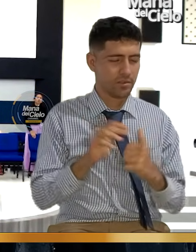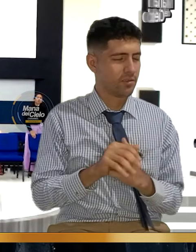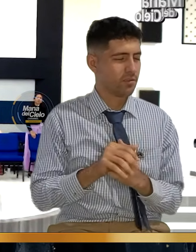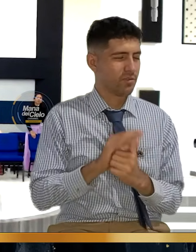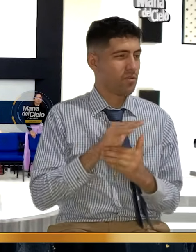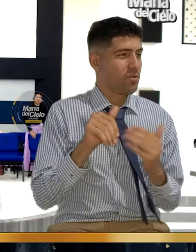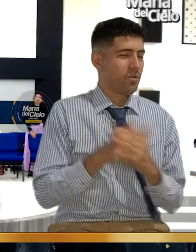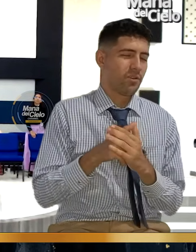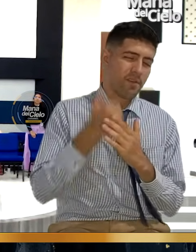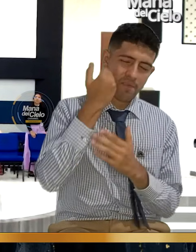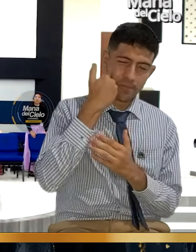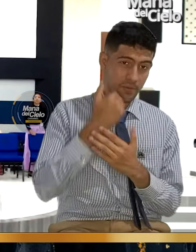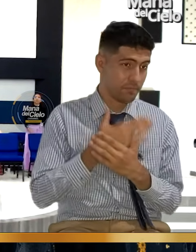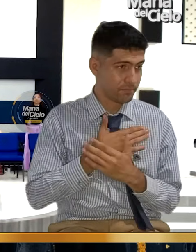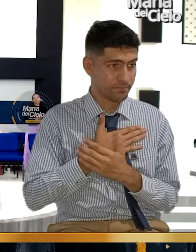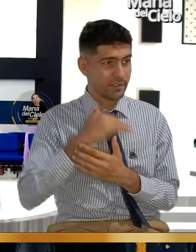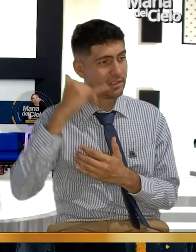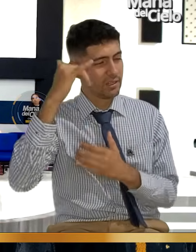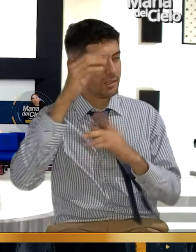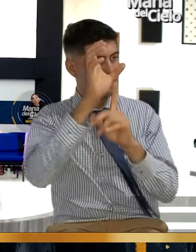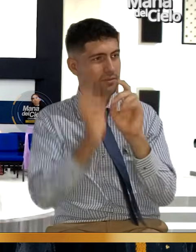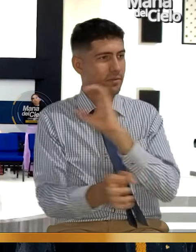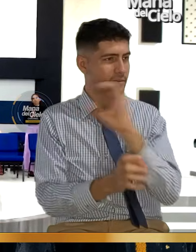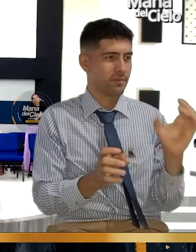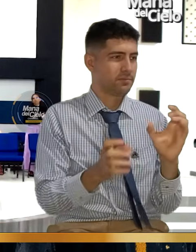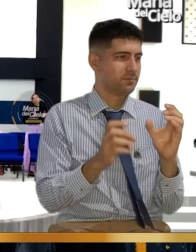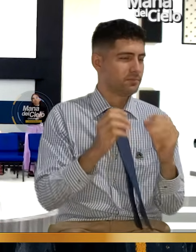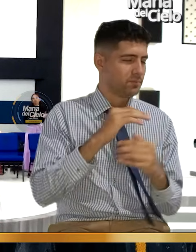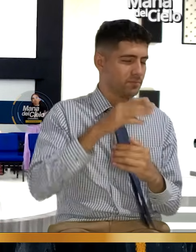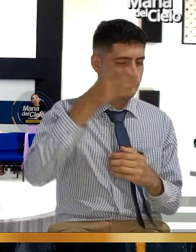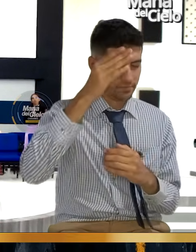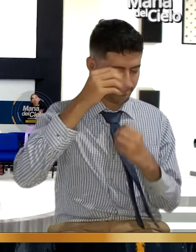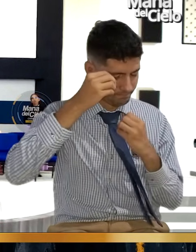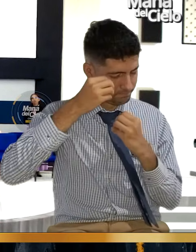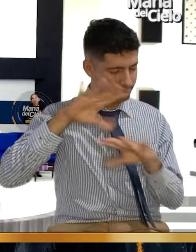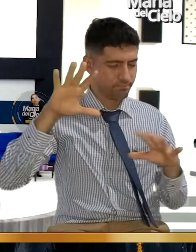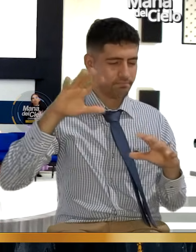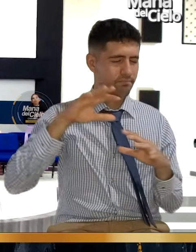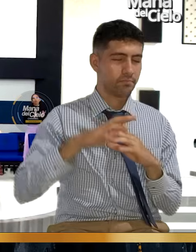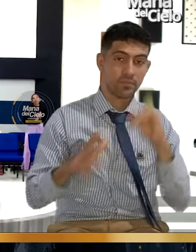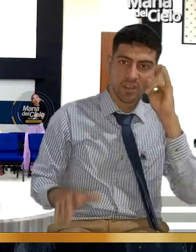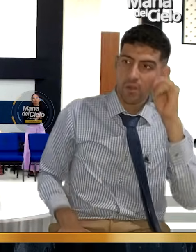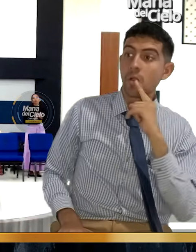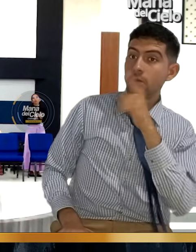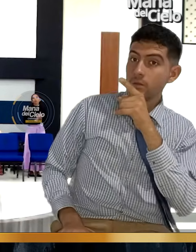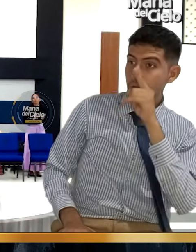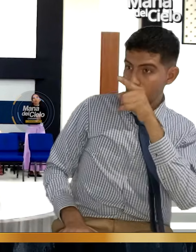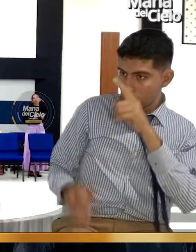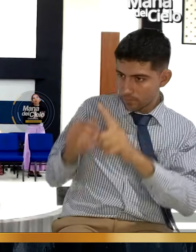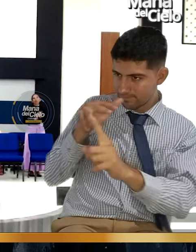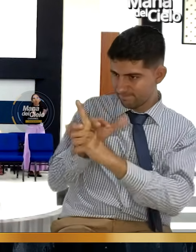tocar. Y hermano, esta palabra, qué bueno escudriñar la